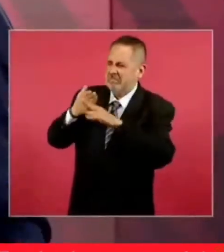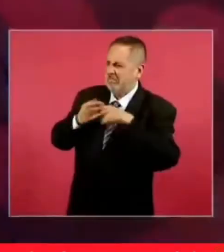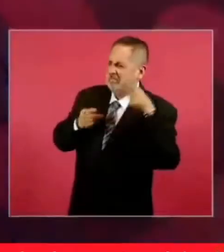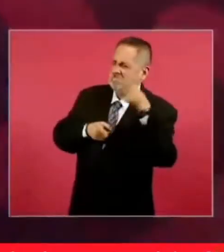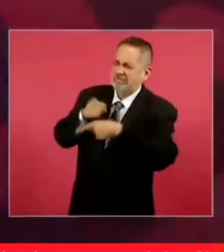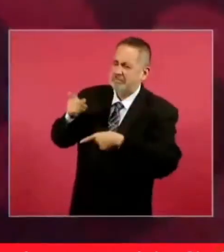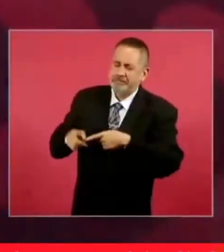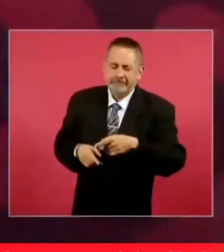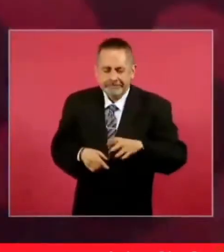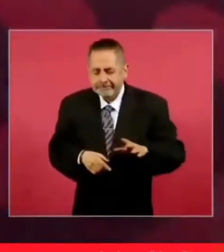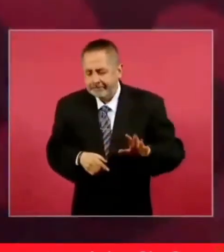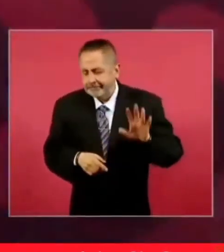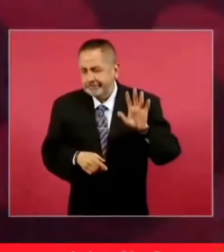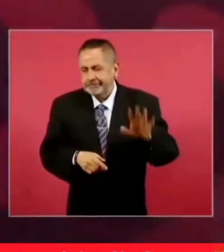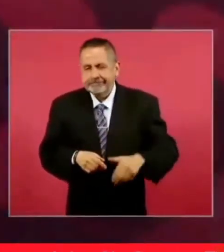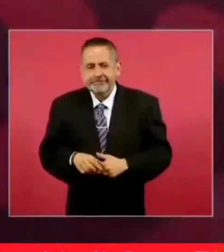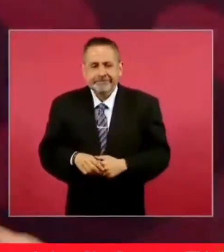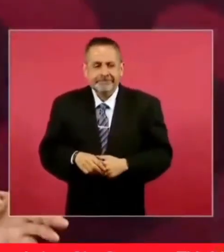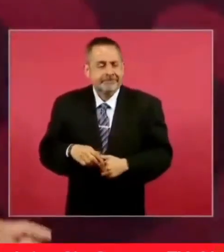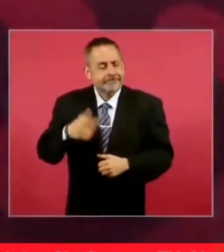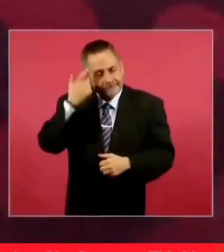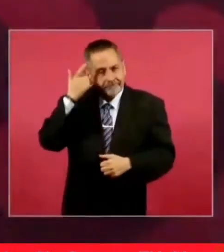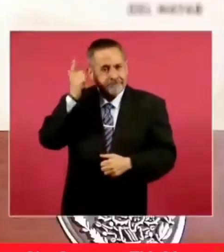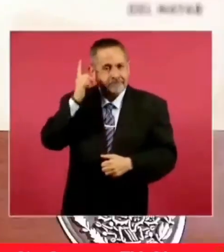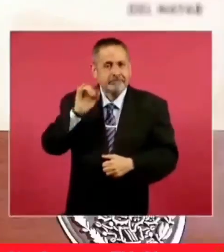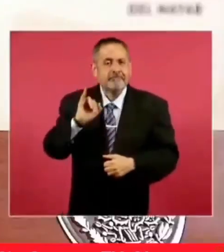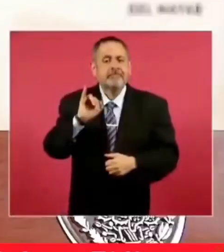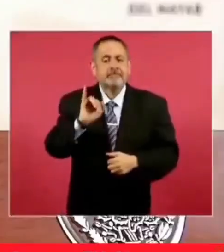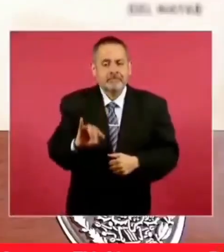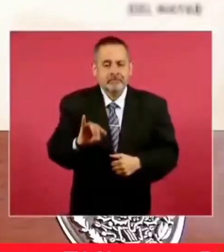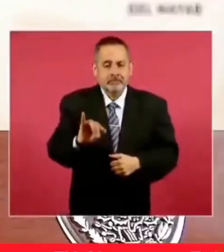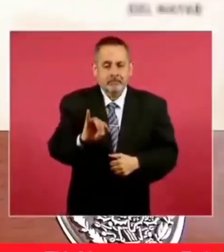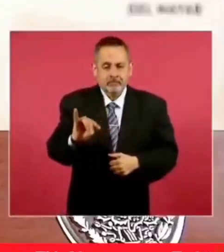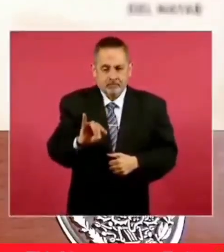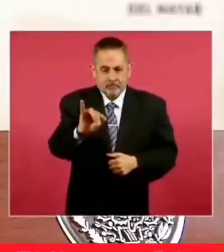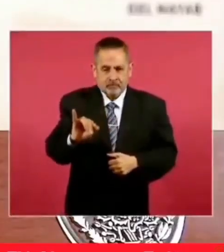pero espero que ya el jueves